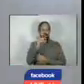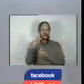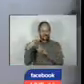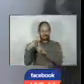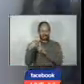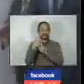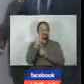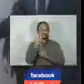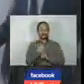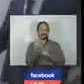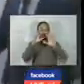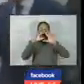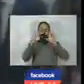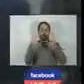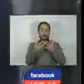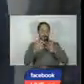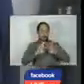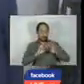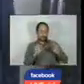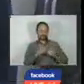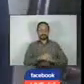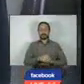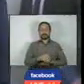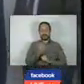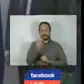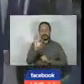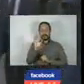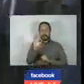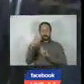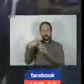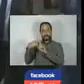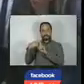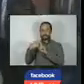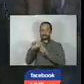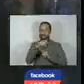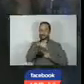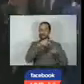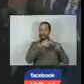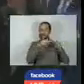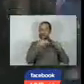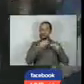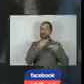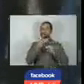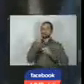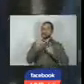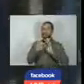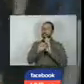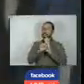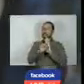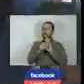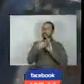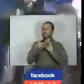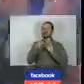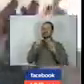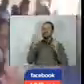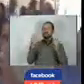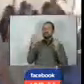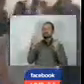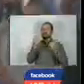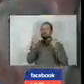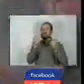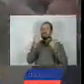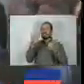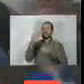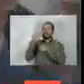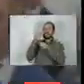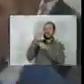Nacional de la Paz. El 19 de abril es una fecha simbólica para la oposición nicaragüense que conmemora las manifestaciones que